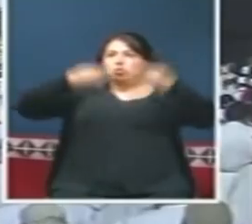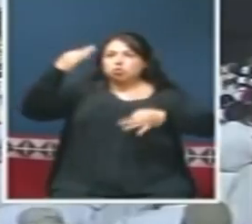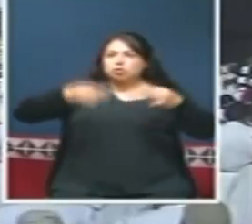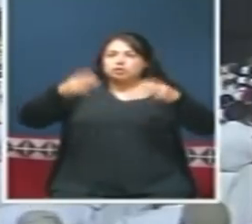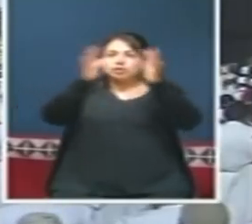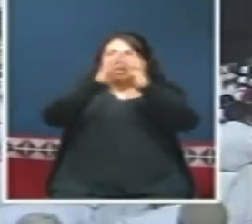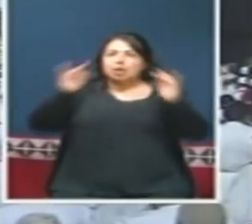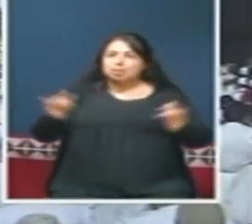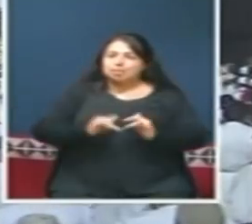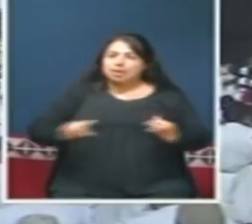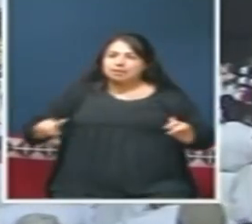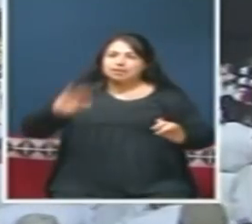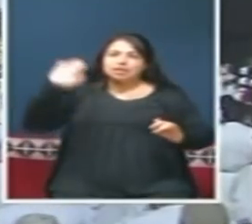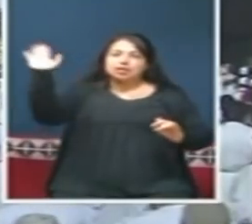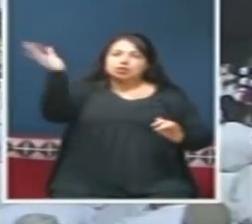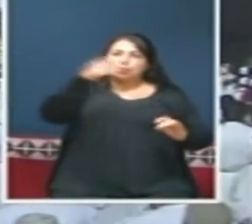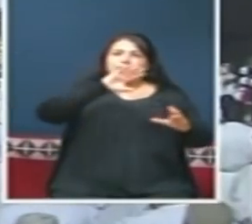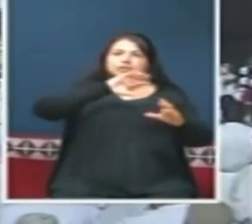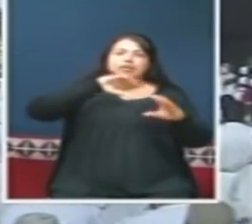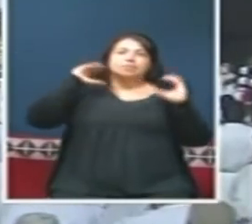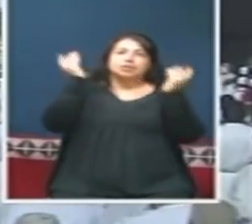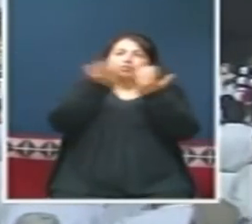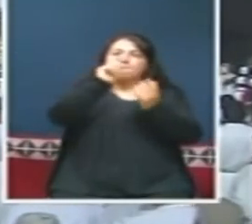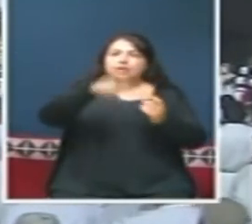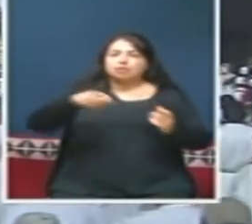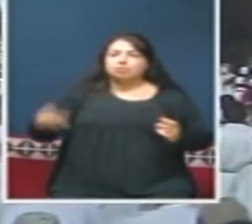todos los ciudadanos. Oremos.